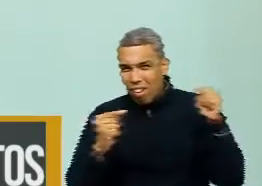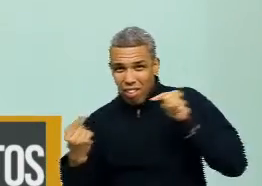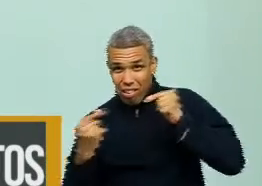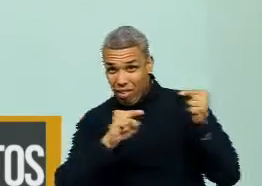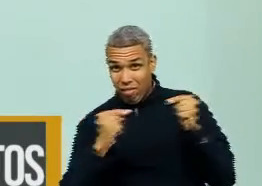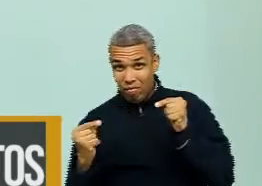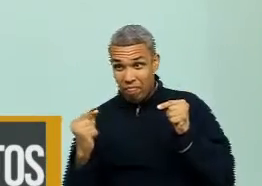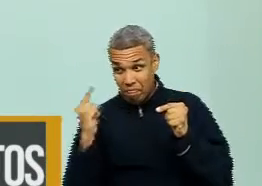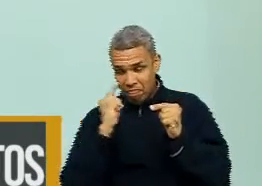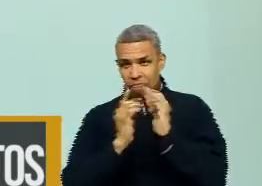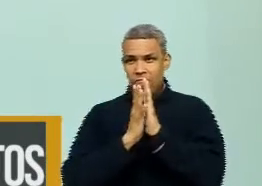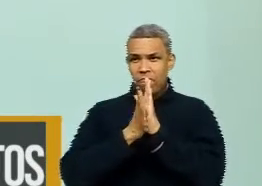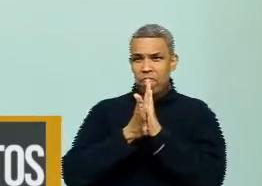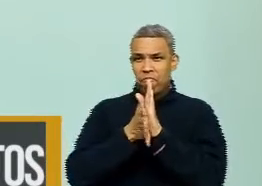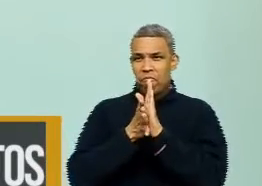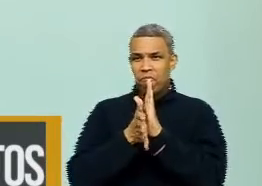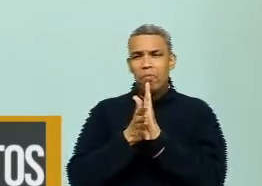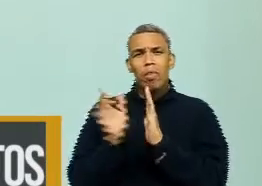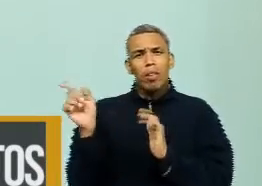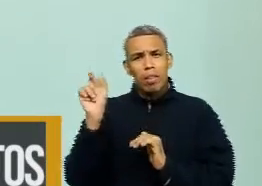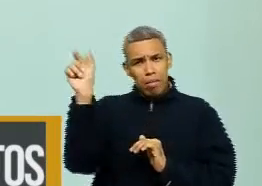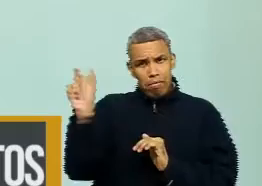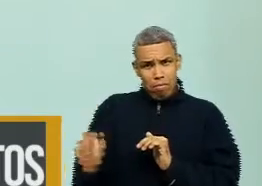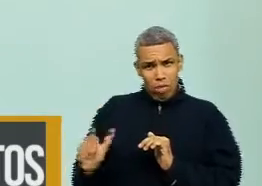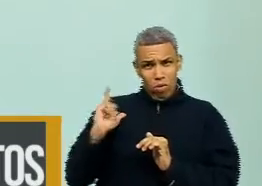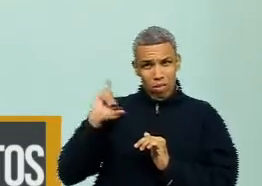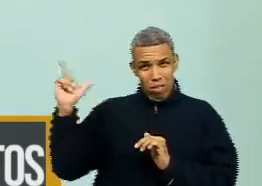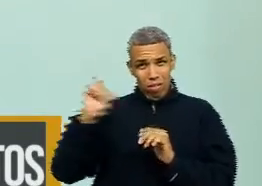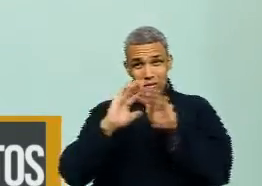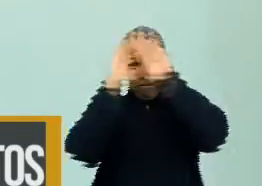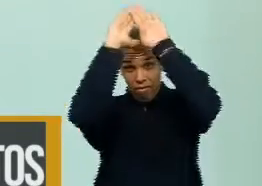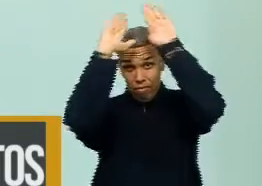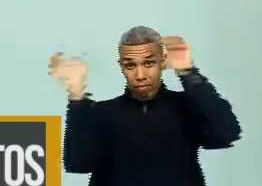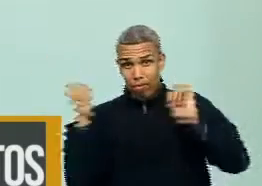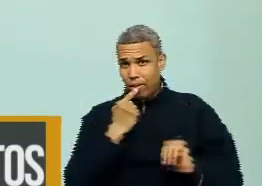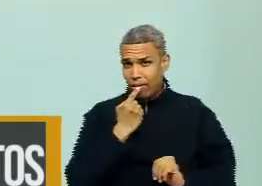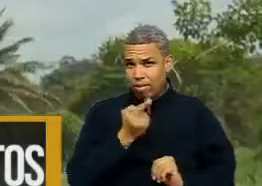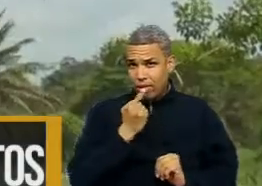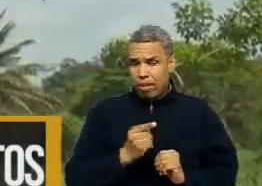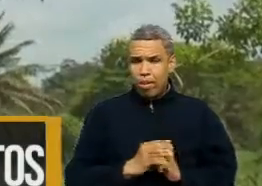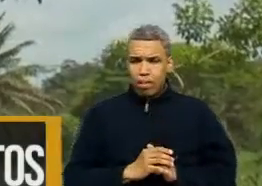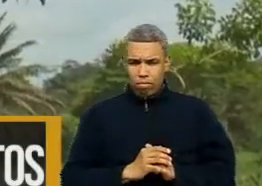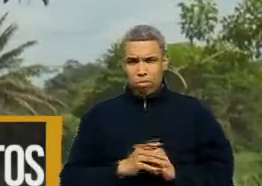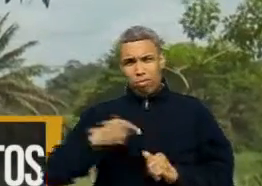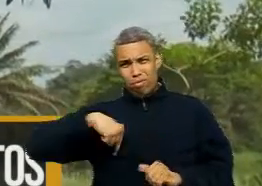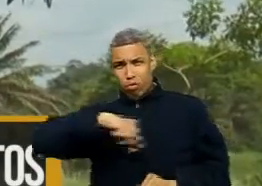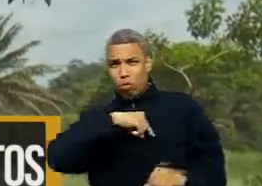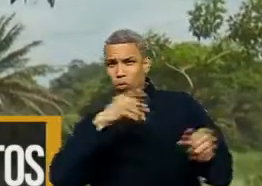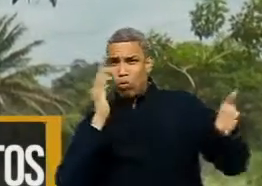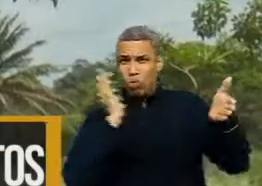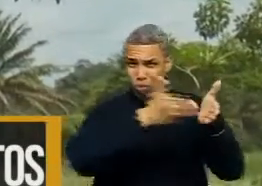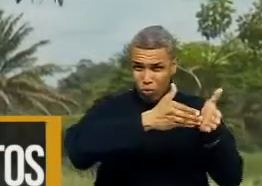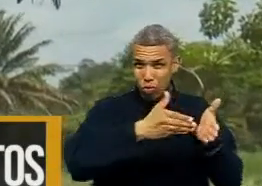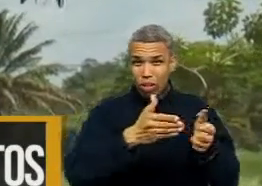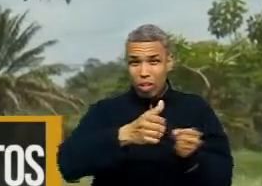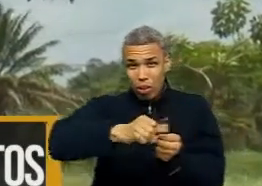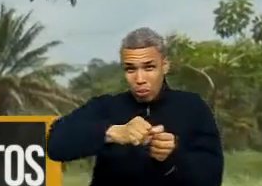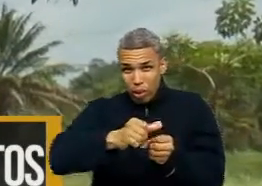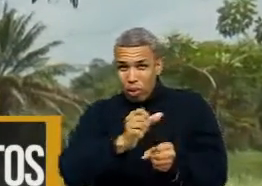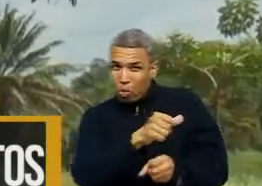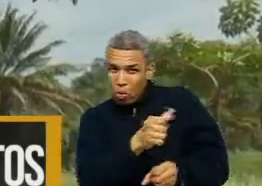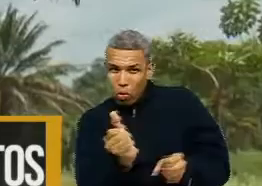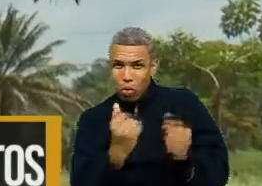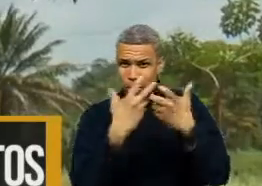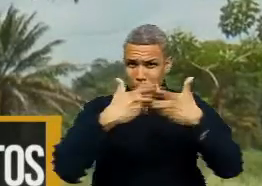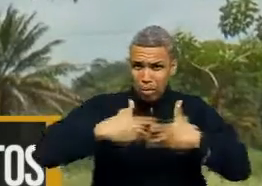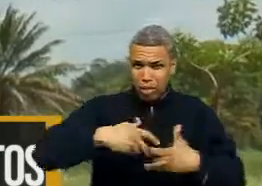forma muy confundidos, porque en vista de que el 31 de diciembre superó la etapa de los 40.000 barriles y